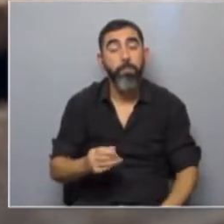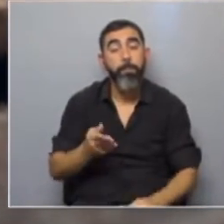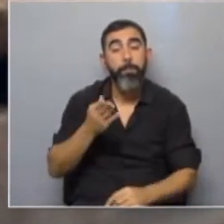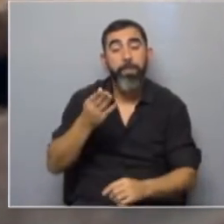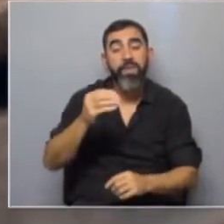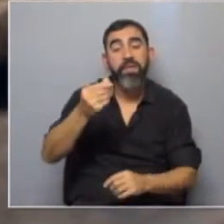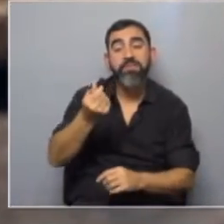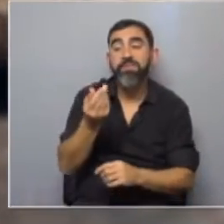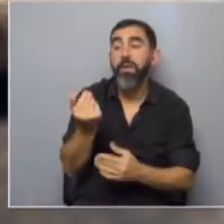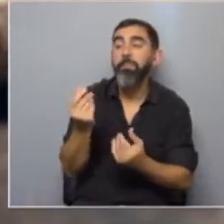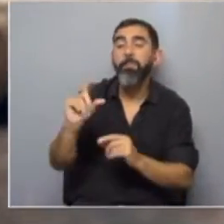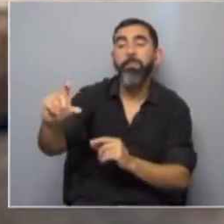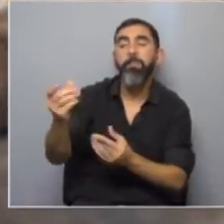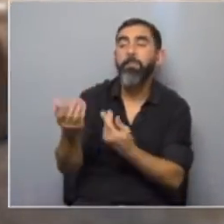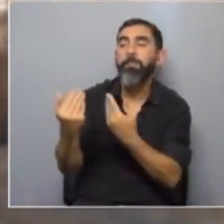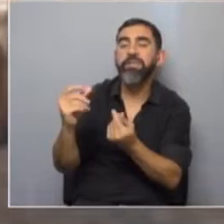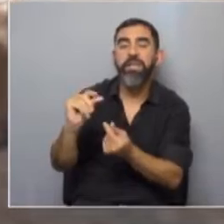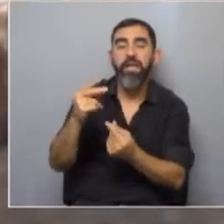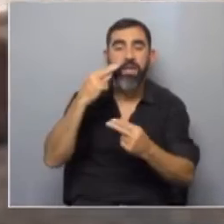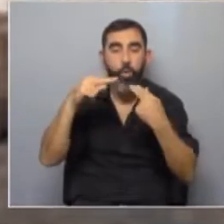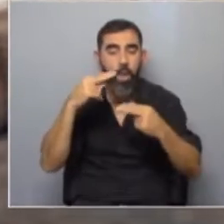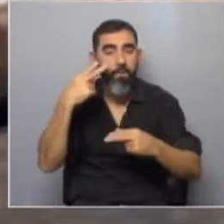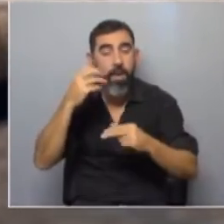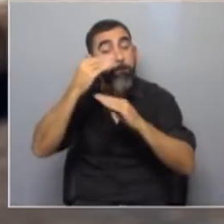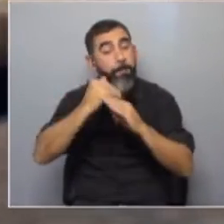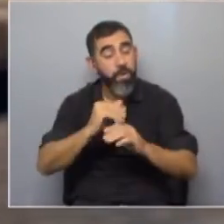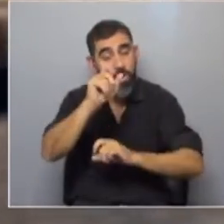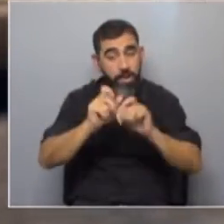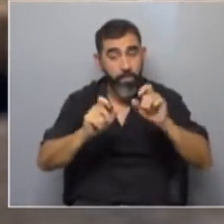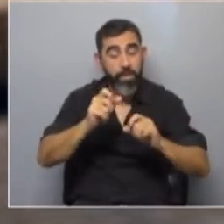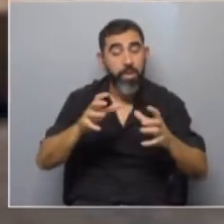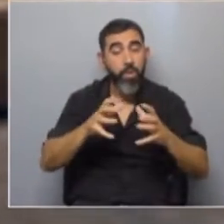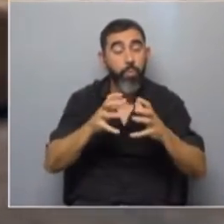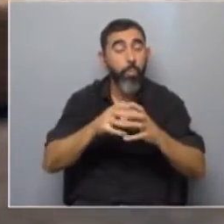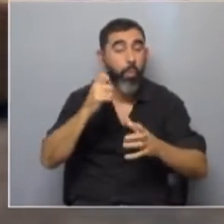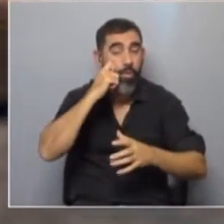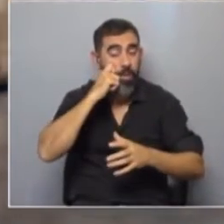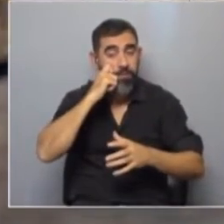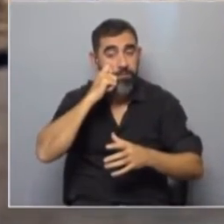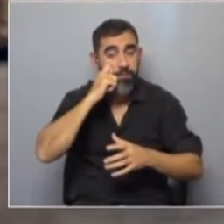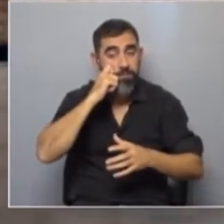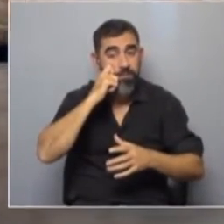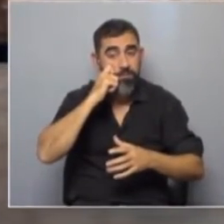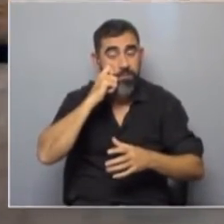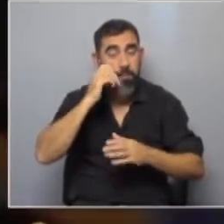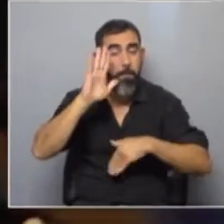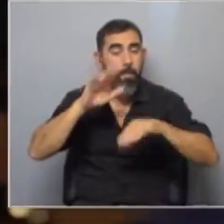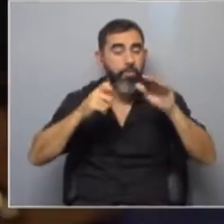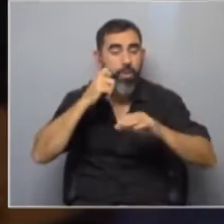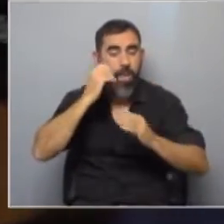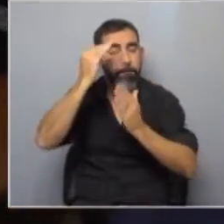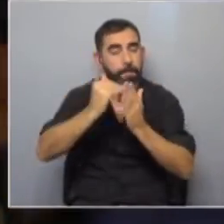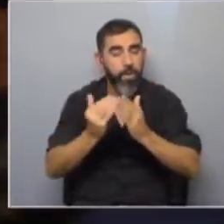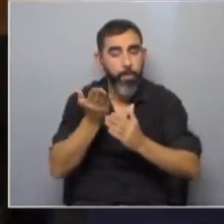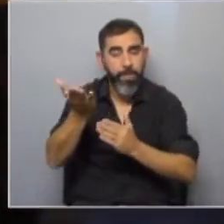un salero cuando voy afuera a comer, ¿sí? Es menor para las personas del grupo etario, del grupo de mayor edad, que fueron las